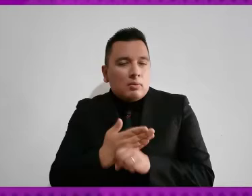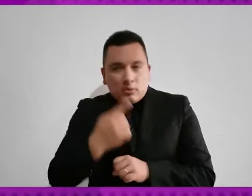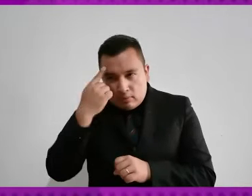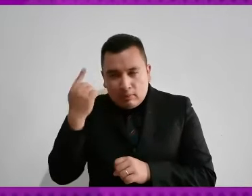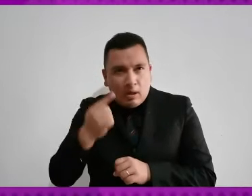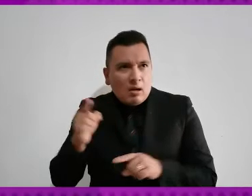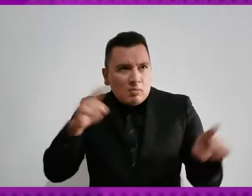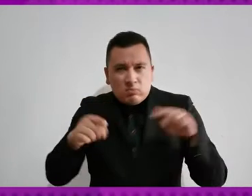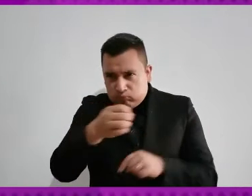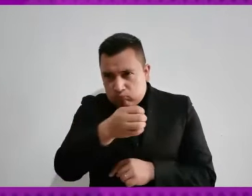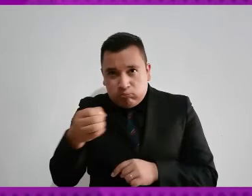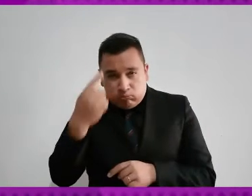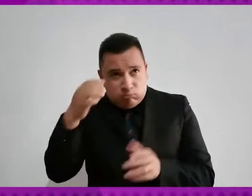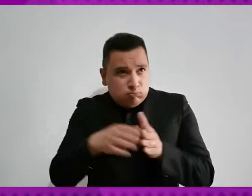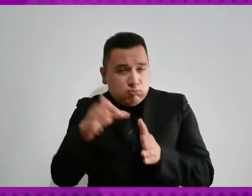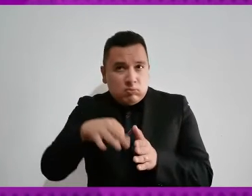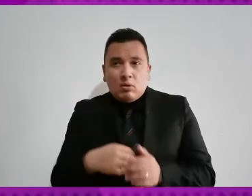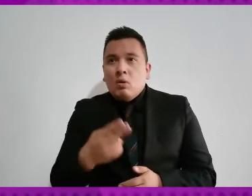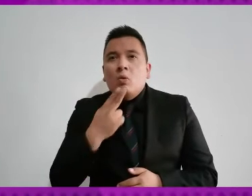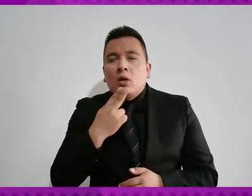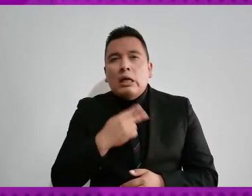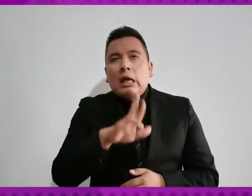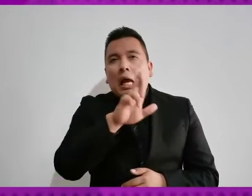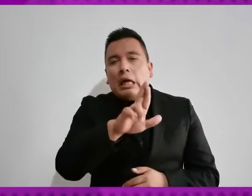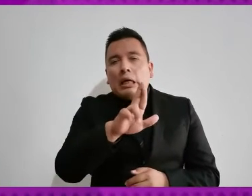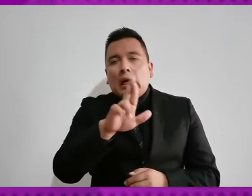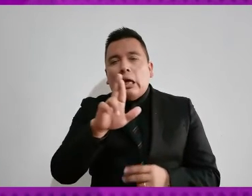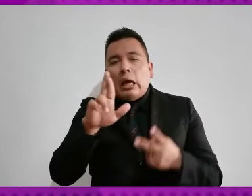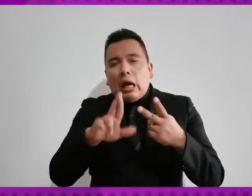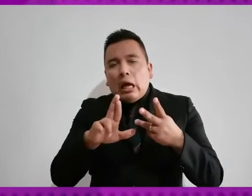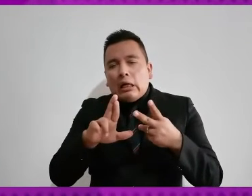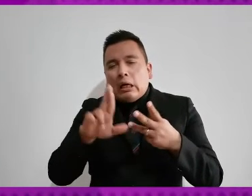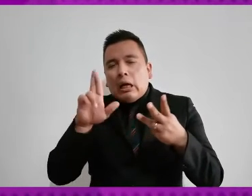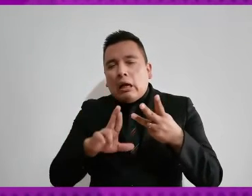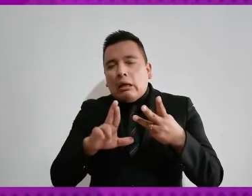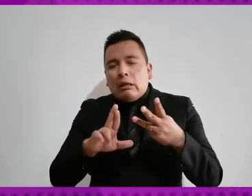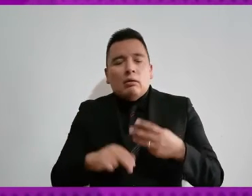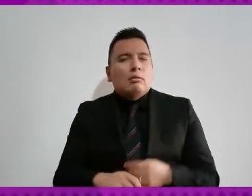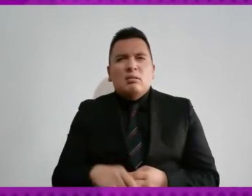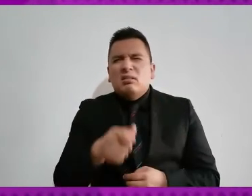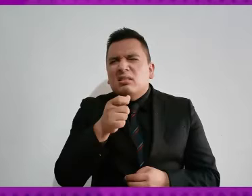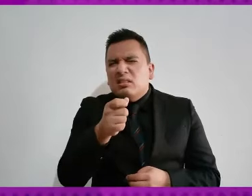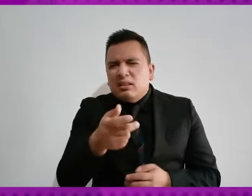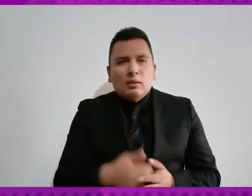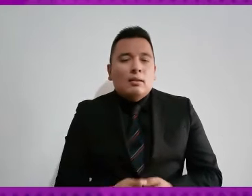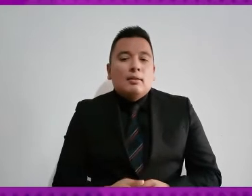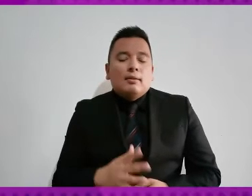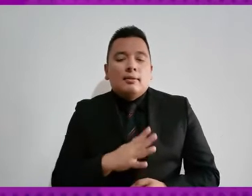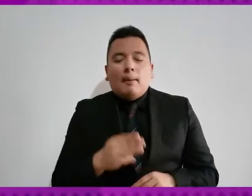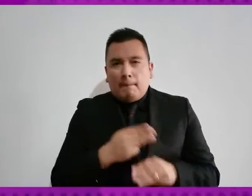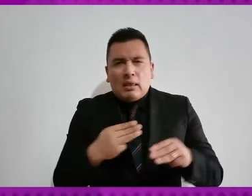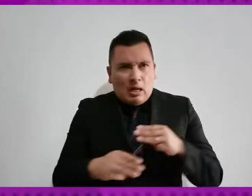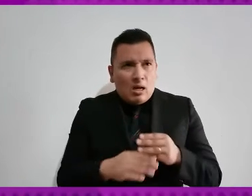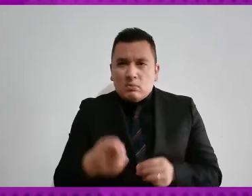ejecutivo de organización electoral, el tema de las 3 R's. O sea, se redujo la utilización de ciertos materiales sin poner